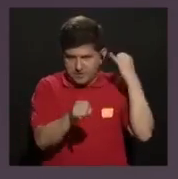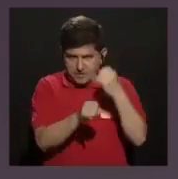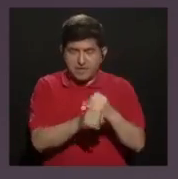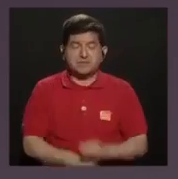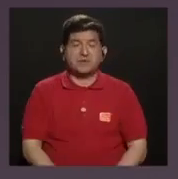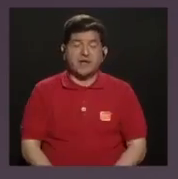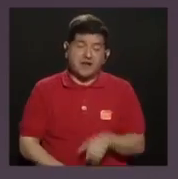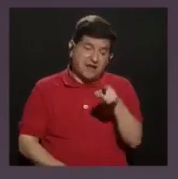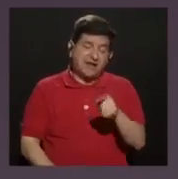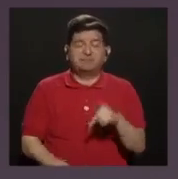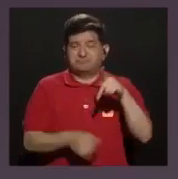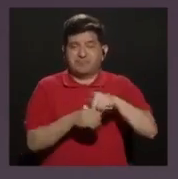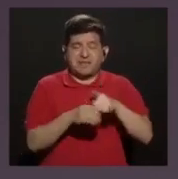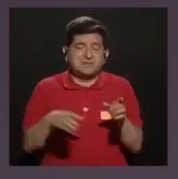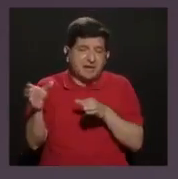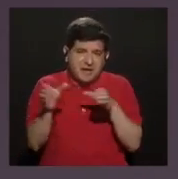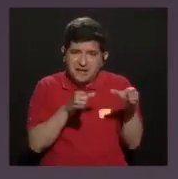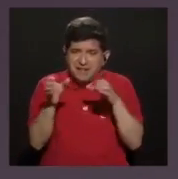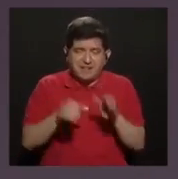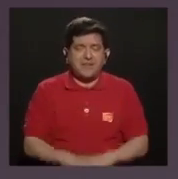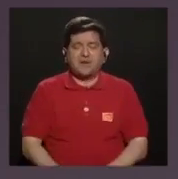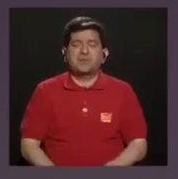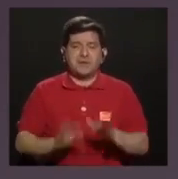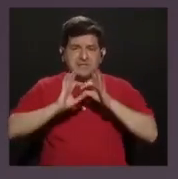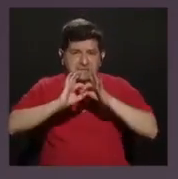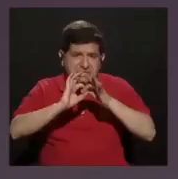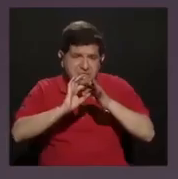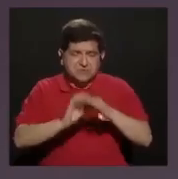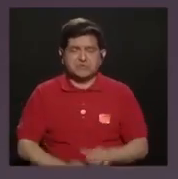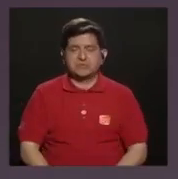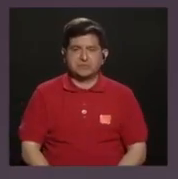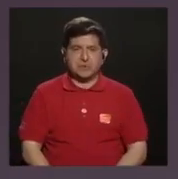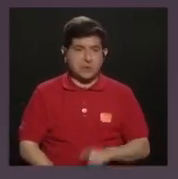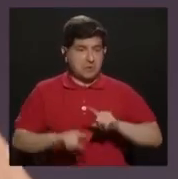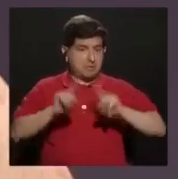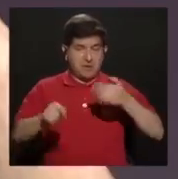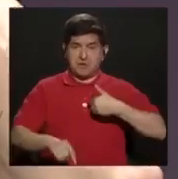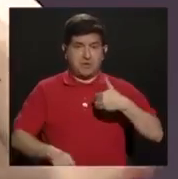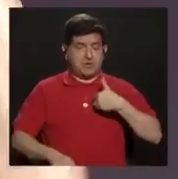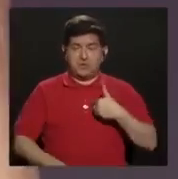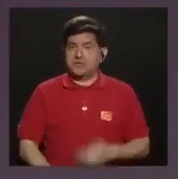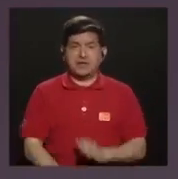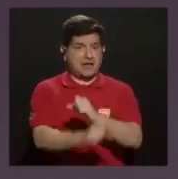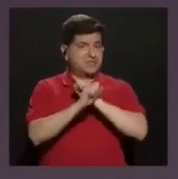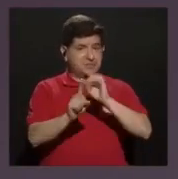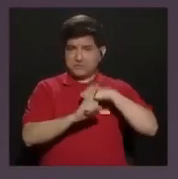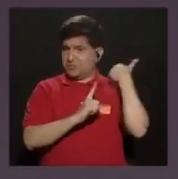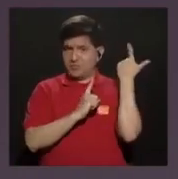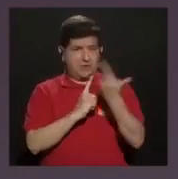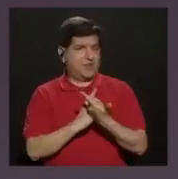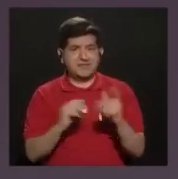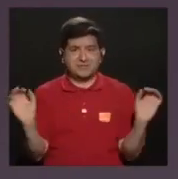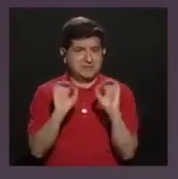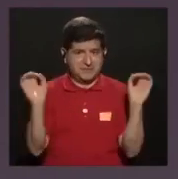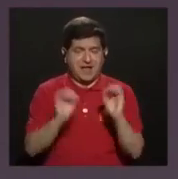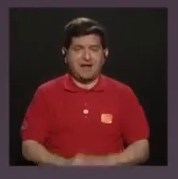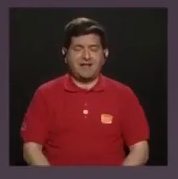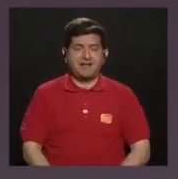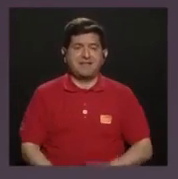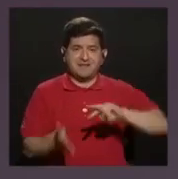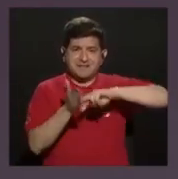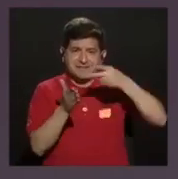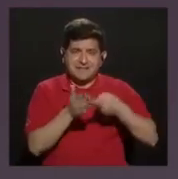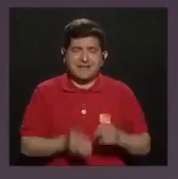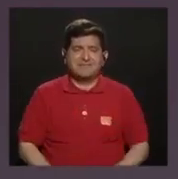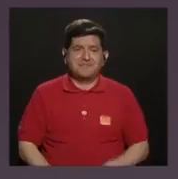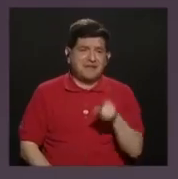ejerciendo el comercio sexual, no es un trabajo. En un trabajo hay vacaciones, hay garantías sociales y pues bueno, ahí nos envían a la última parte,